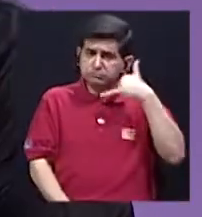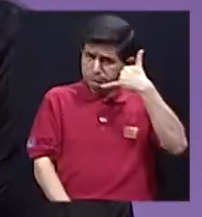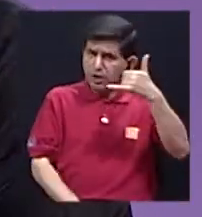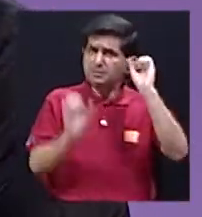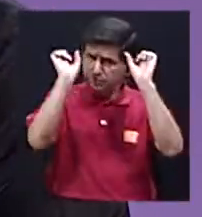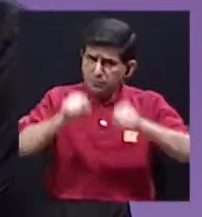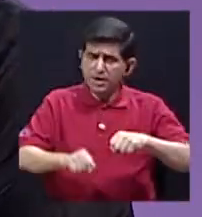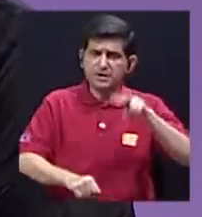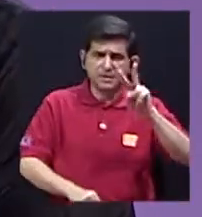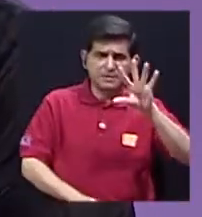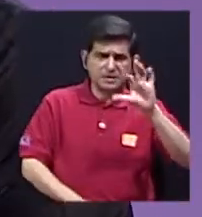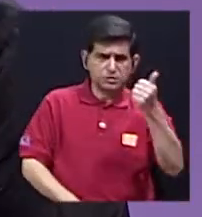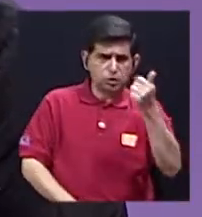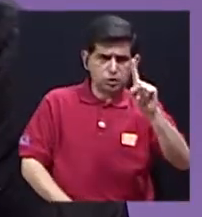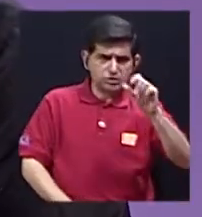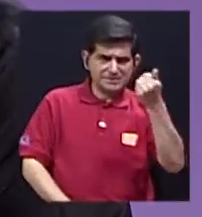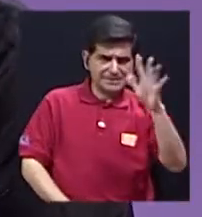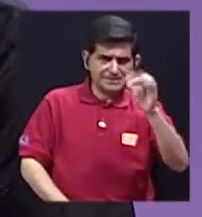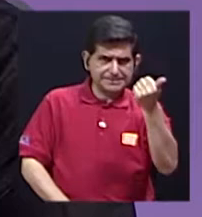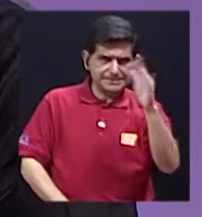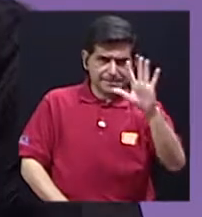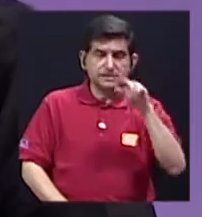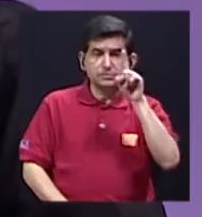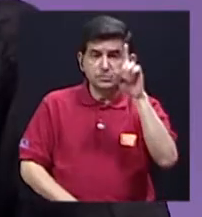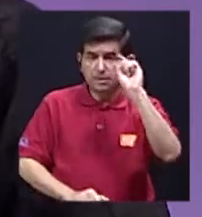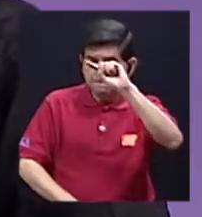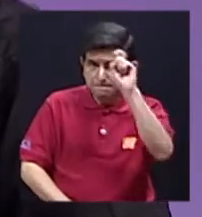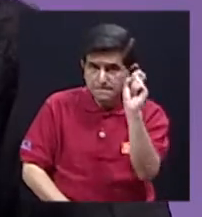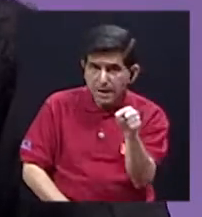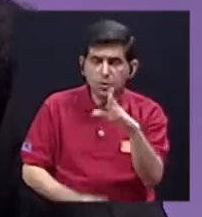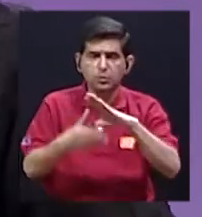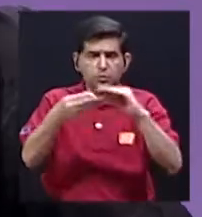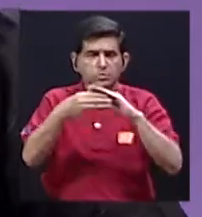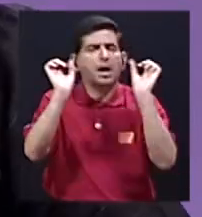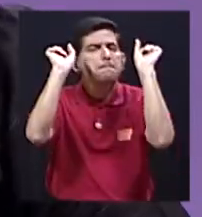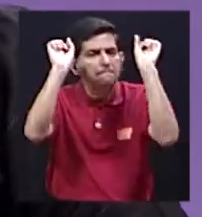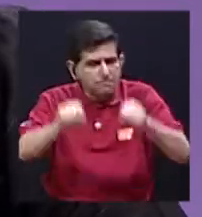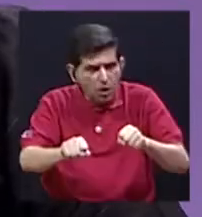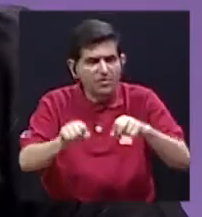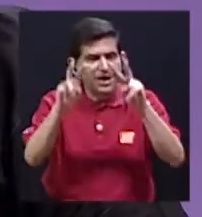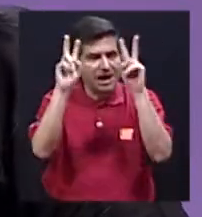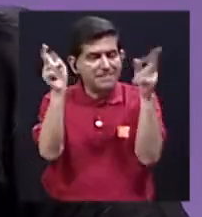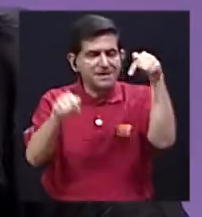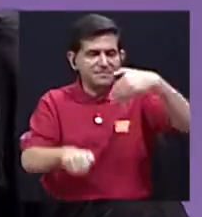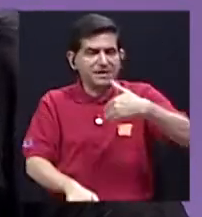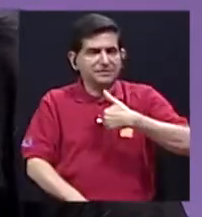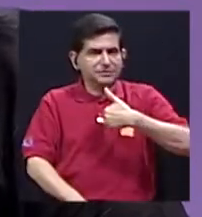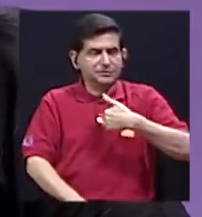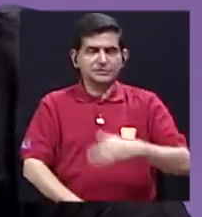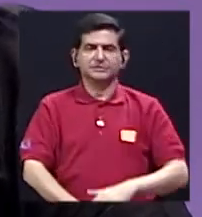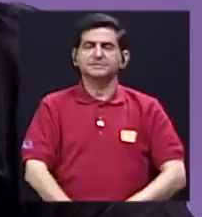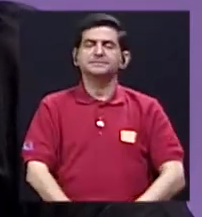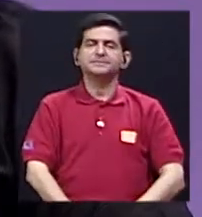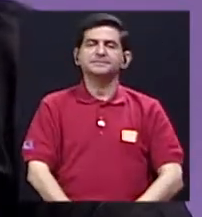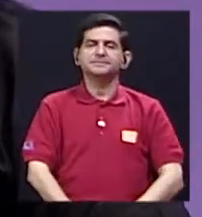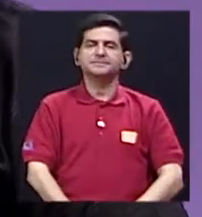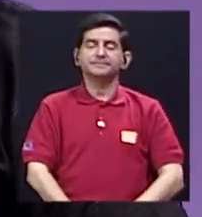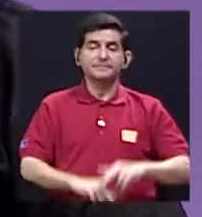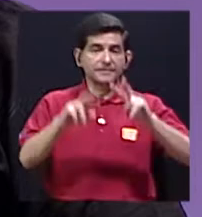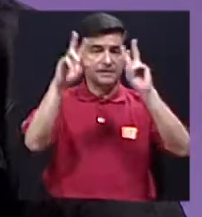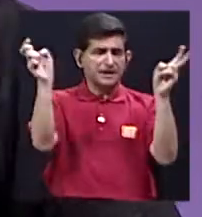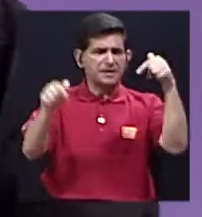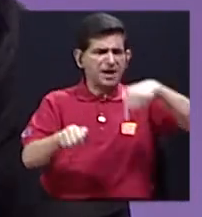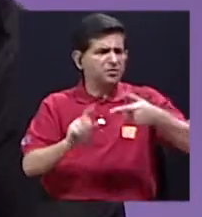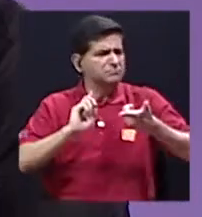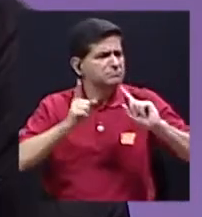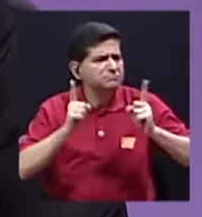llamarnos al 25 11 15 15 para hacer sus preguntas y comentarios sobre el tema de hoy y nuestro tema